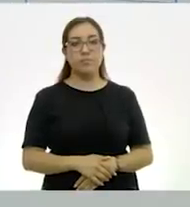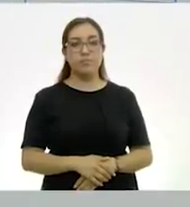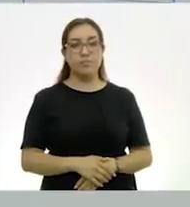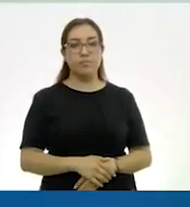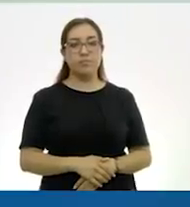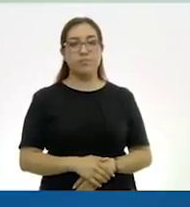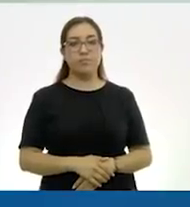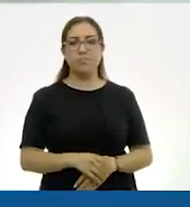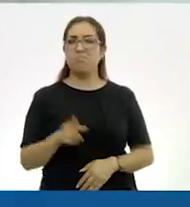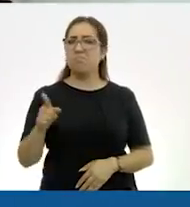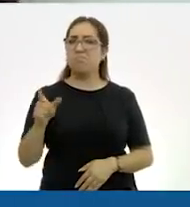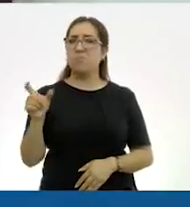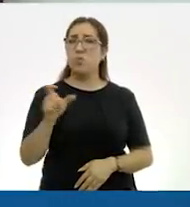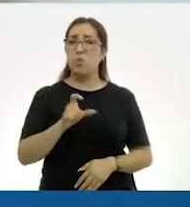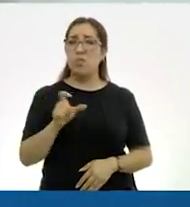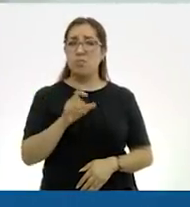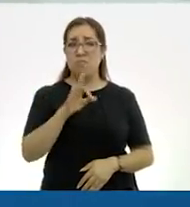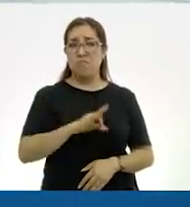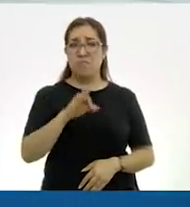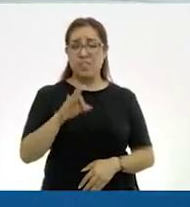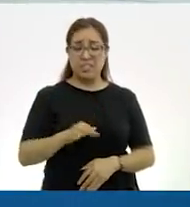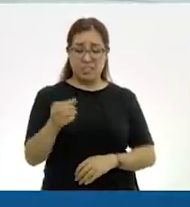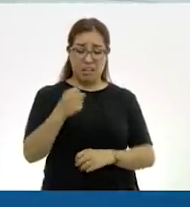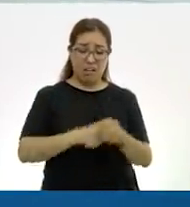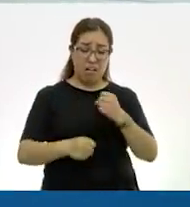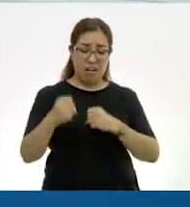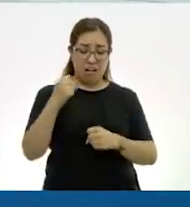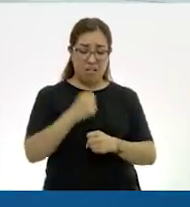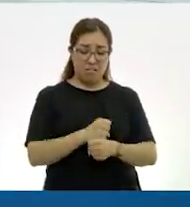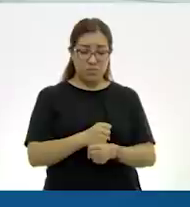Y surgió en el año 800